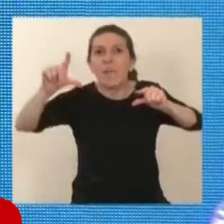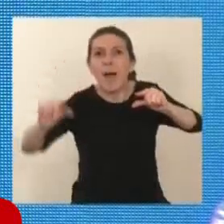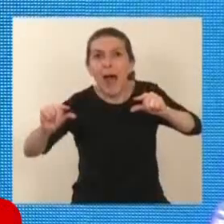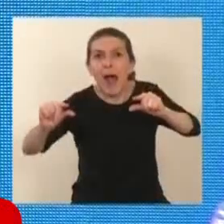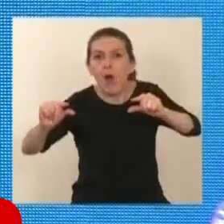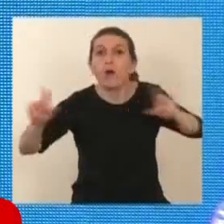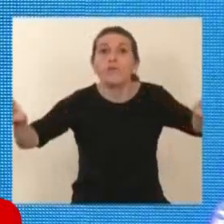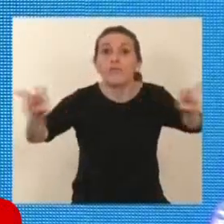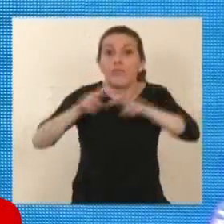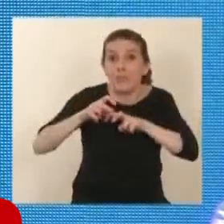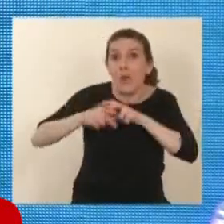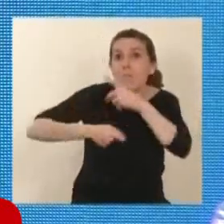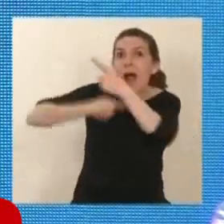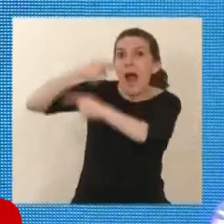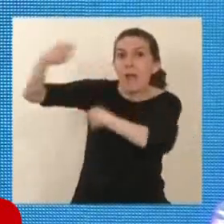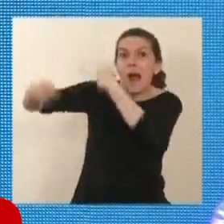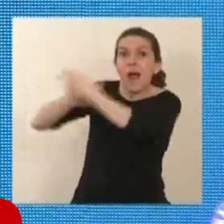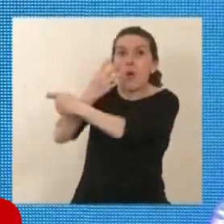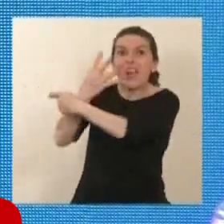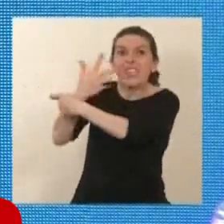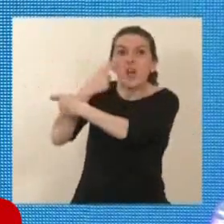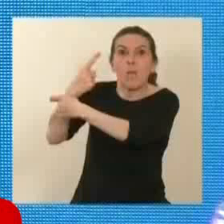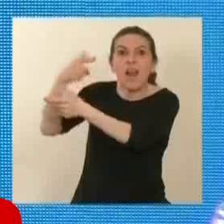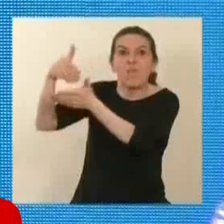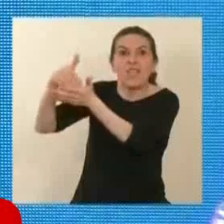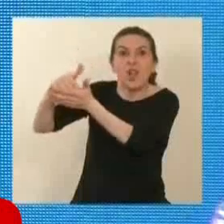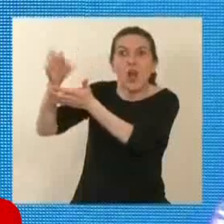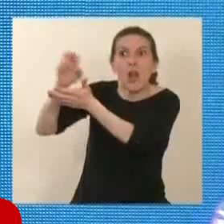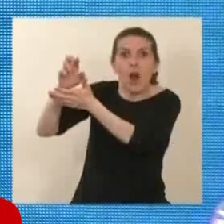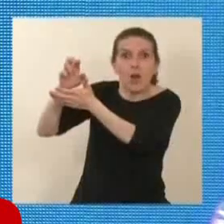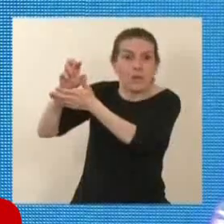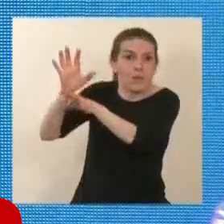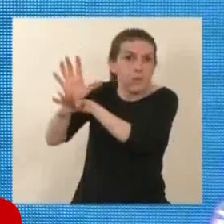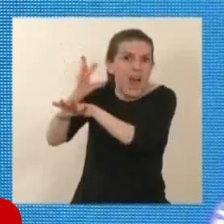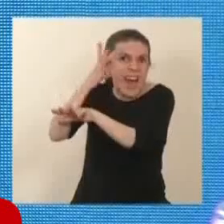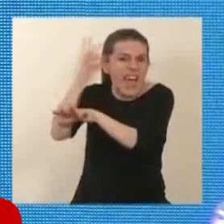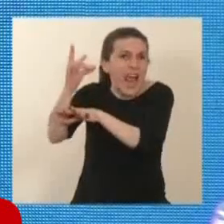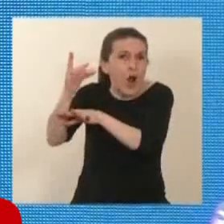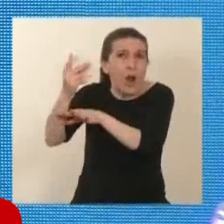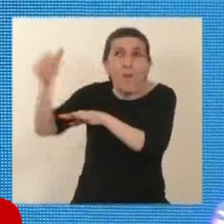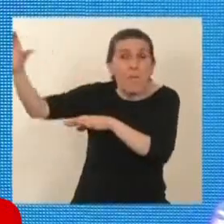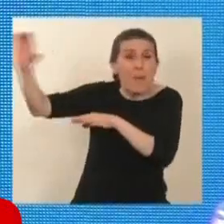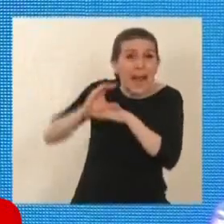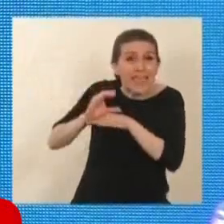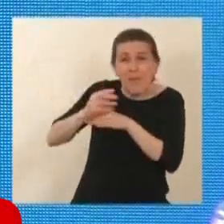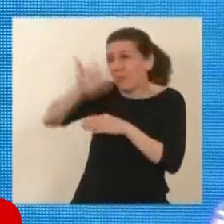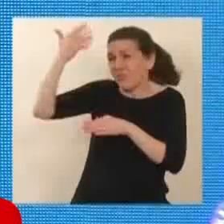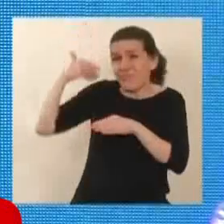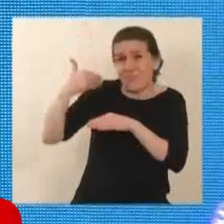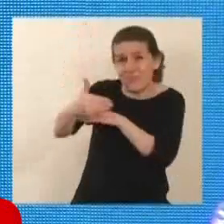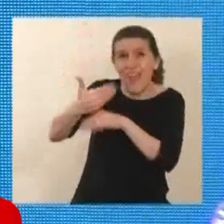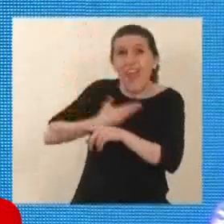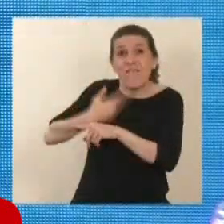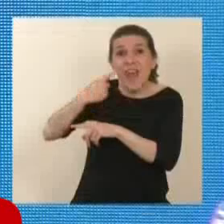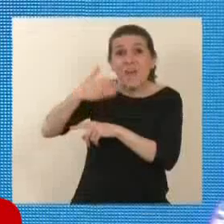esos 45.000 millones de dólares que constituyeron un récord en la historia de préstamos del